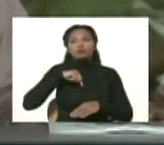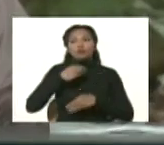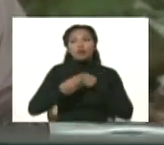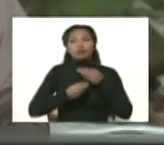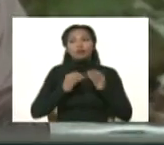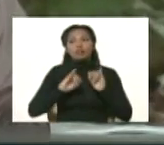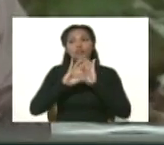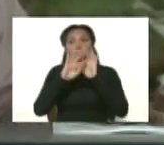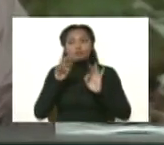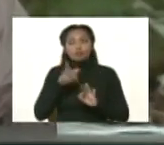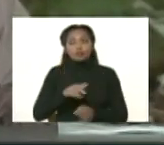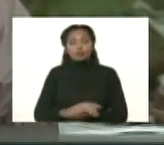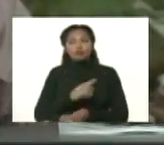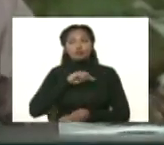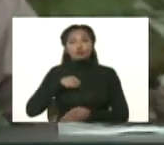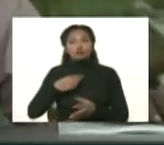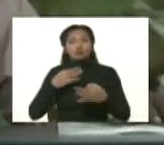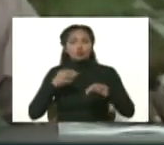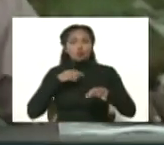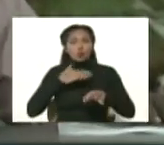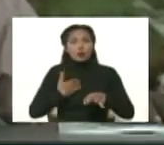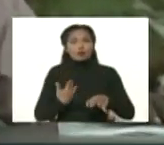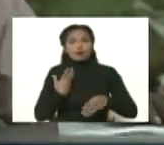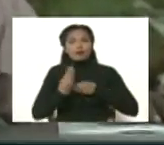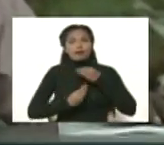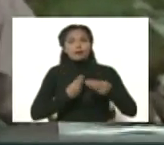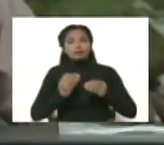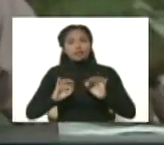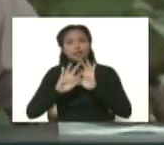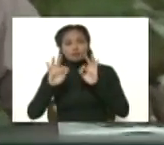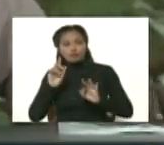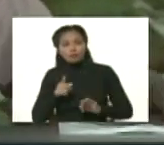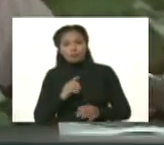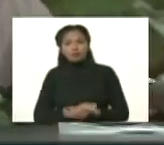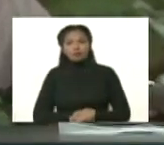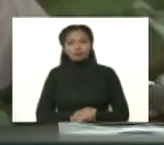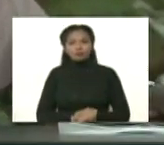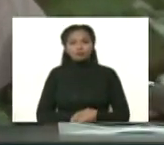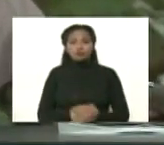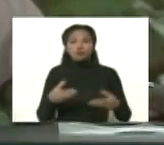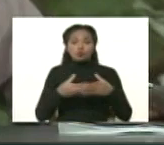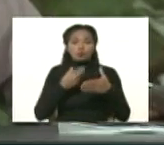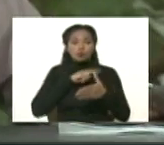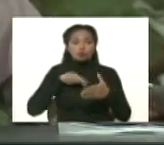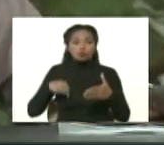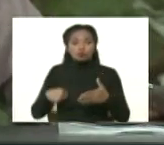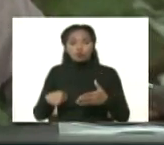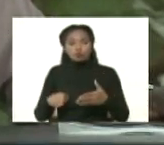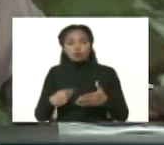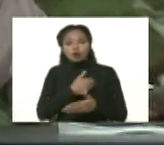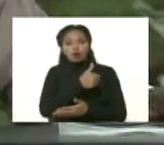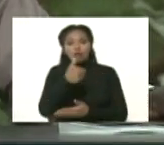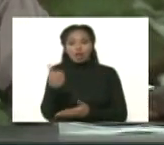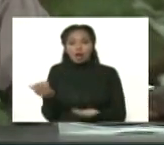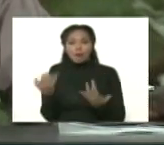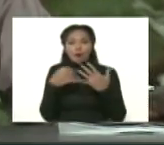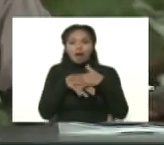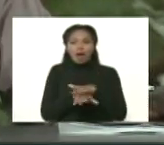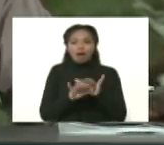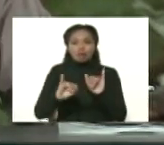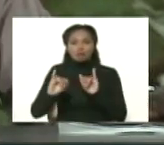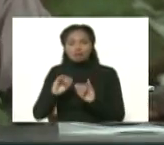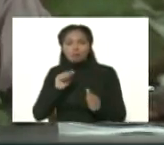hacerlo. Simplemente quería, presidente, que nos permitiera que los equipos de nosotros de cada área lo hemos articulado de acuerdo